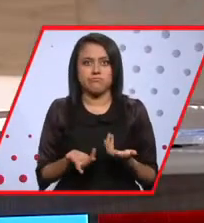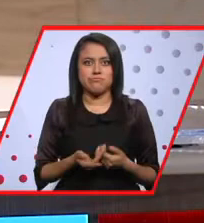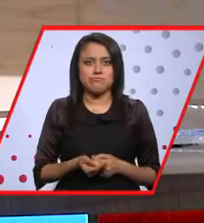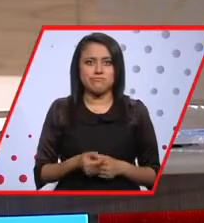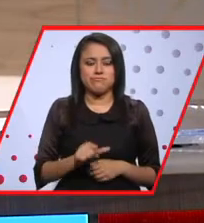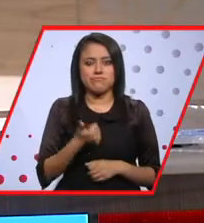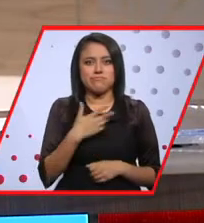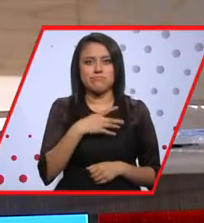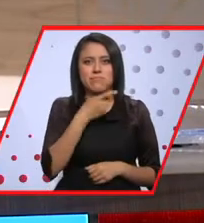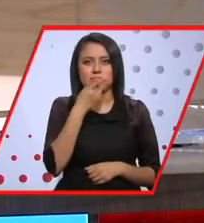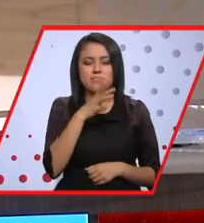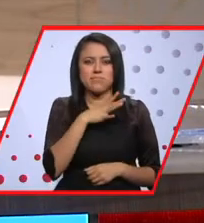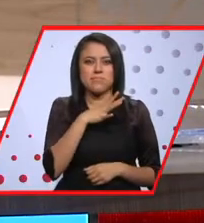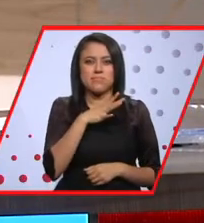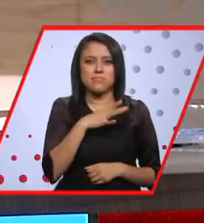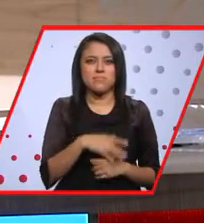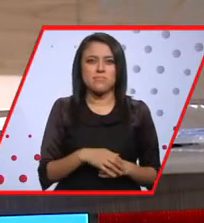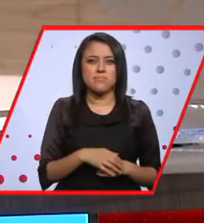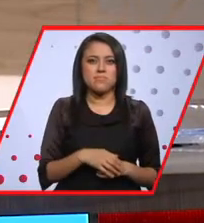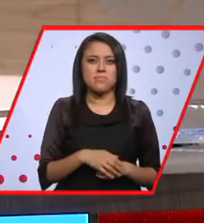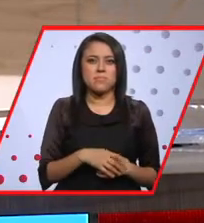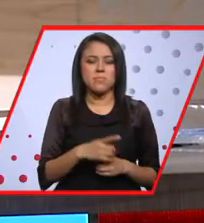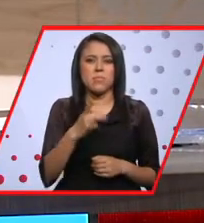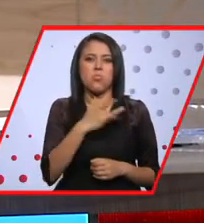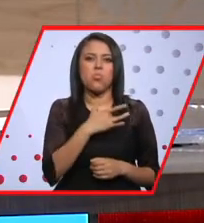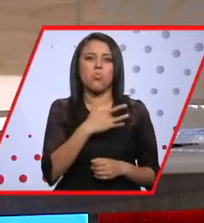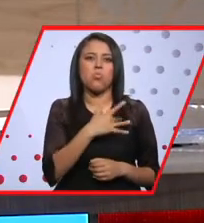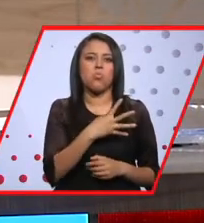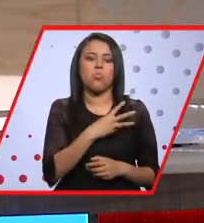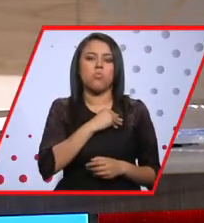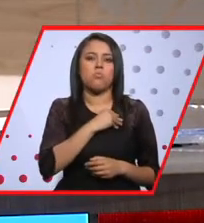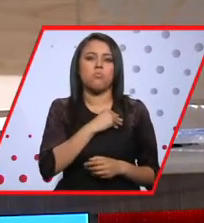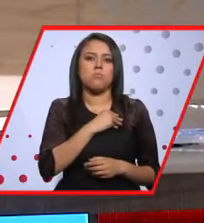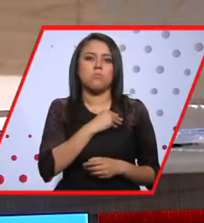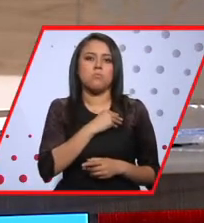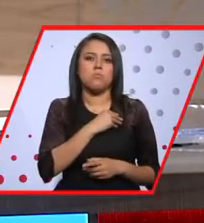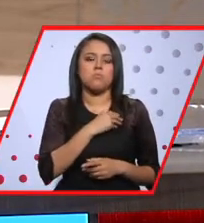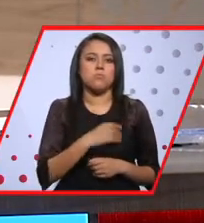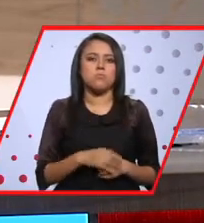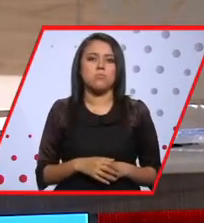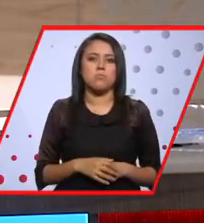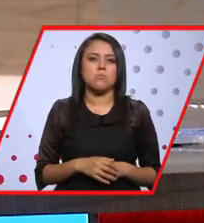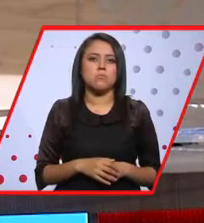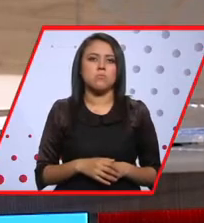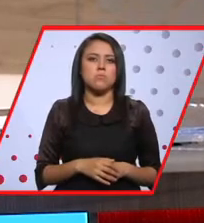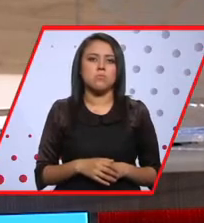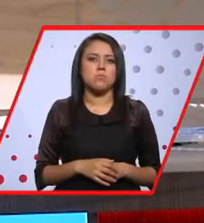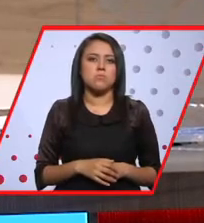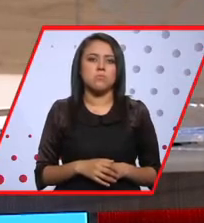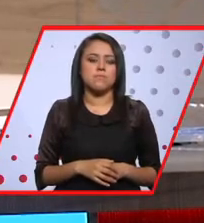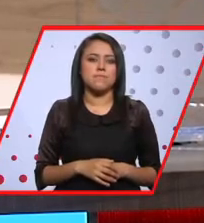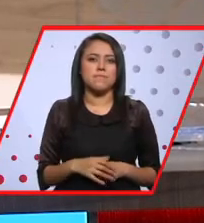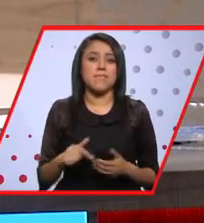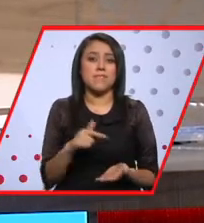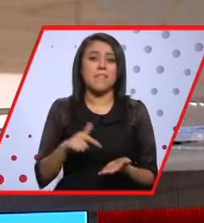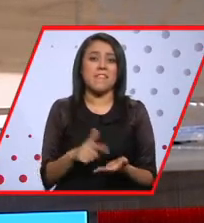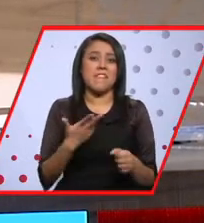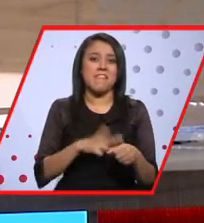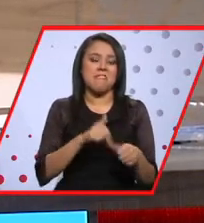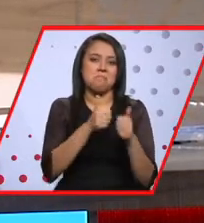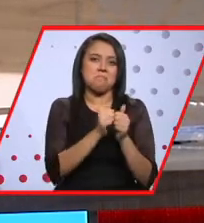Otro. Se va a declarar hipertenso y va a acabar siguiendo el curso en el hospital.